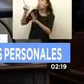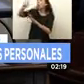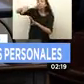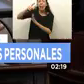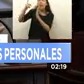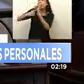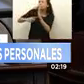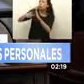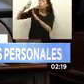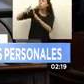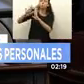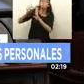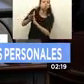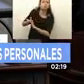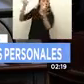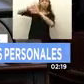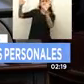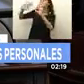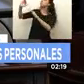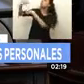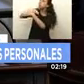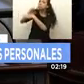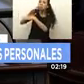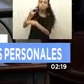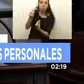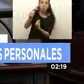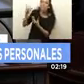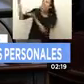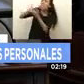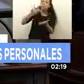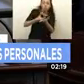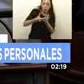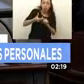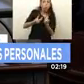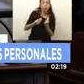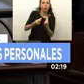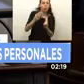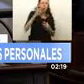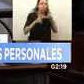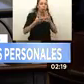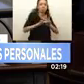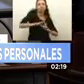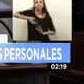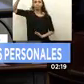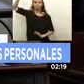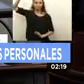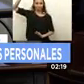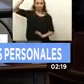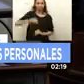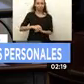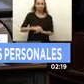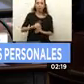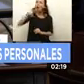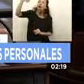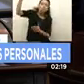todas las regulaciones qué inversiones vinieron las especulativas señor presidente las inversiones especulativas no vino ninguna